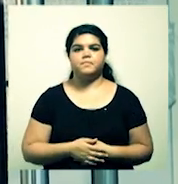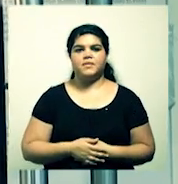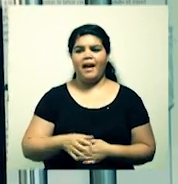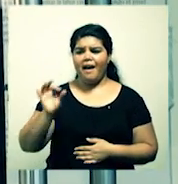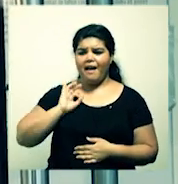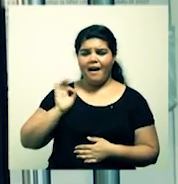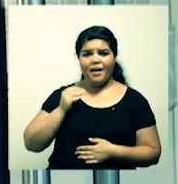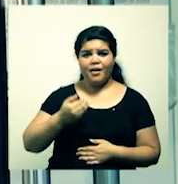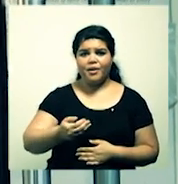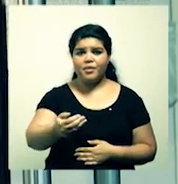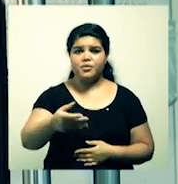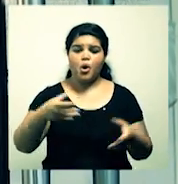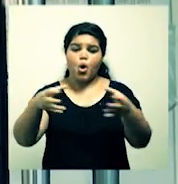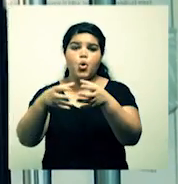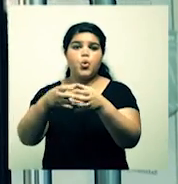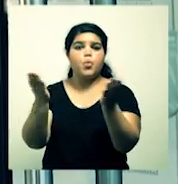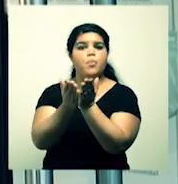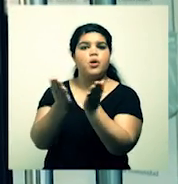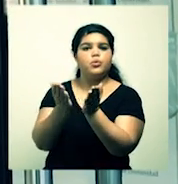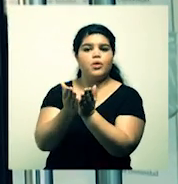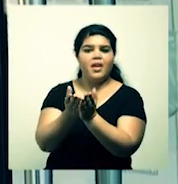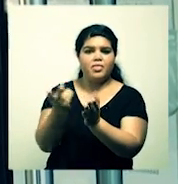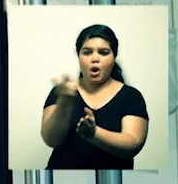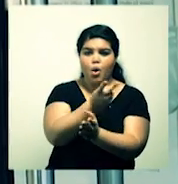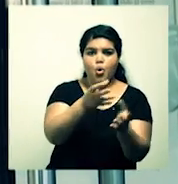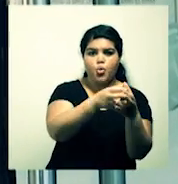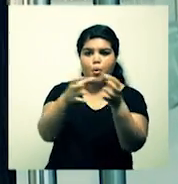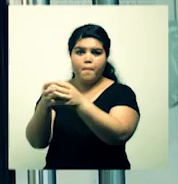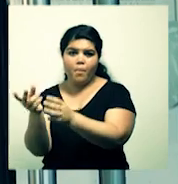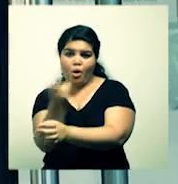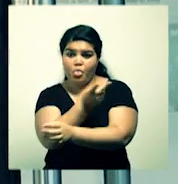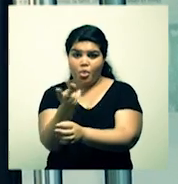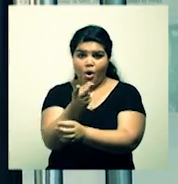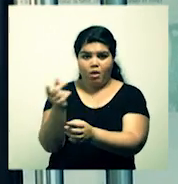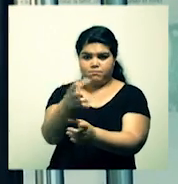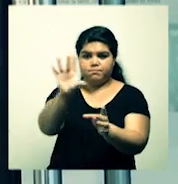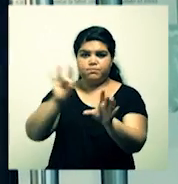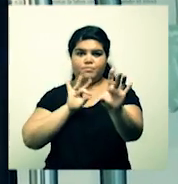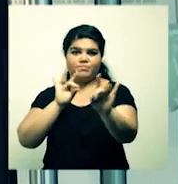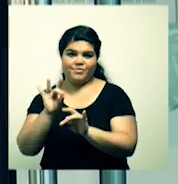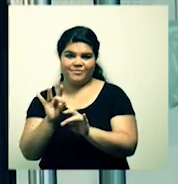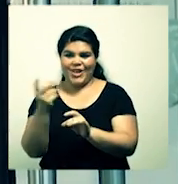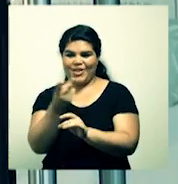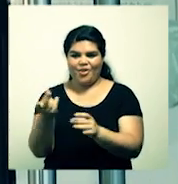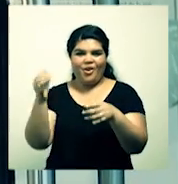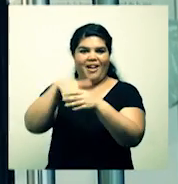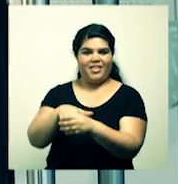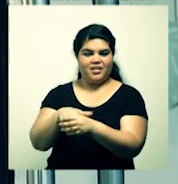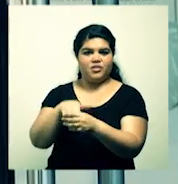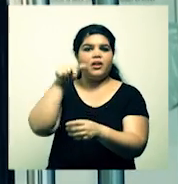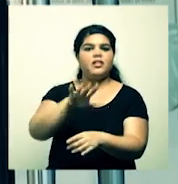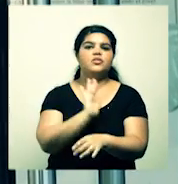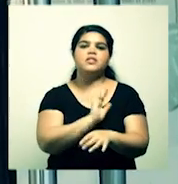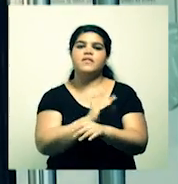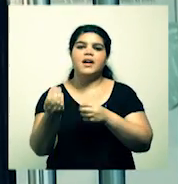Es la primera vez en varios años que sale un centro de estudiantes compuesto por las dos listas en el colegio. Y creemos que realmente tiene